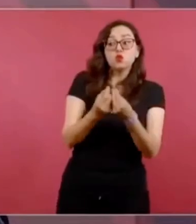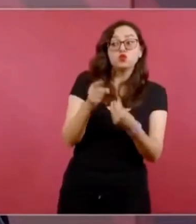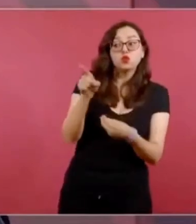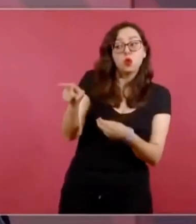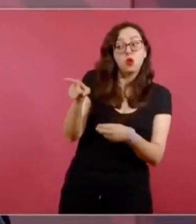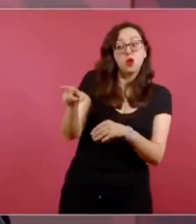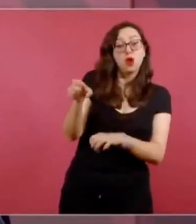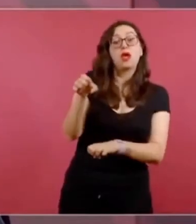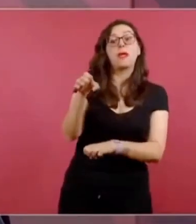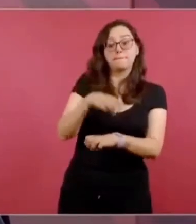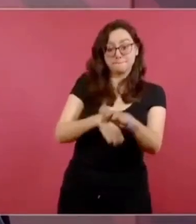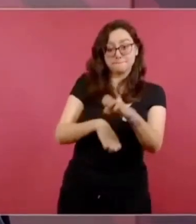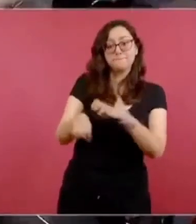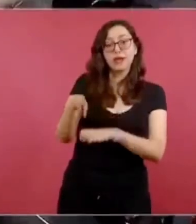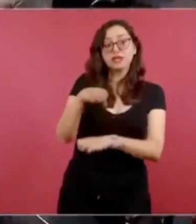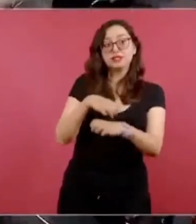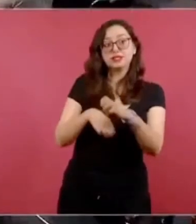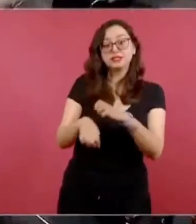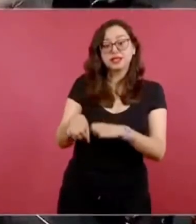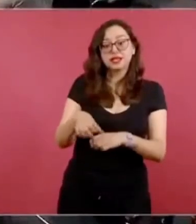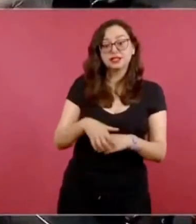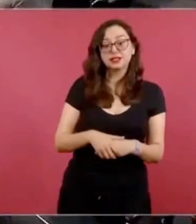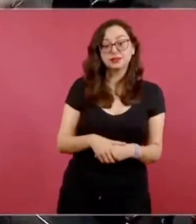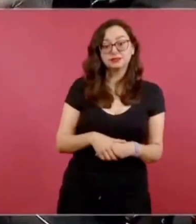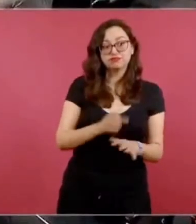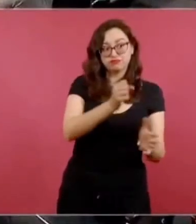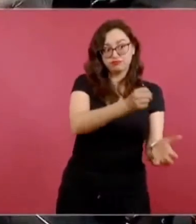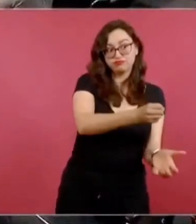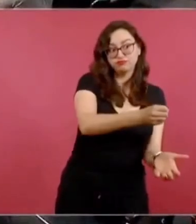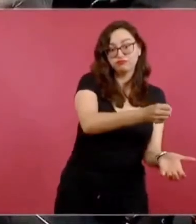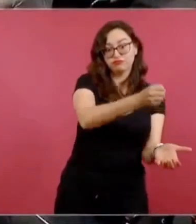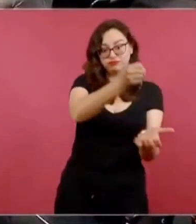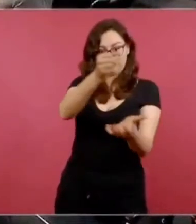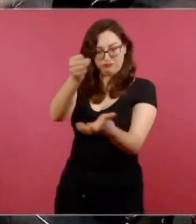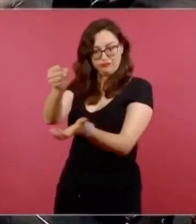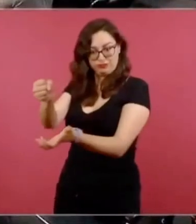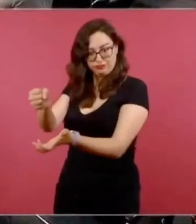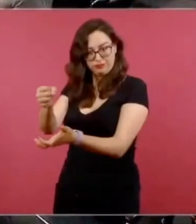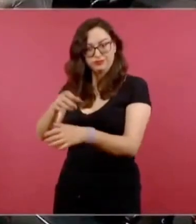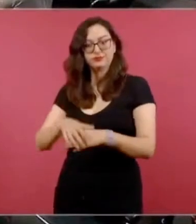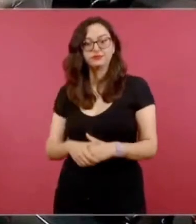constructora, la que va a hacer la obra.